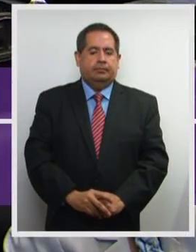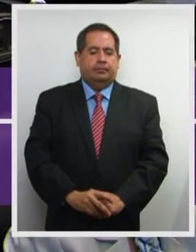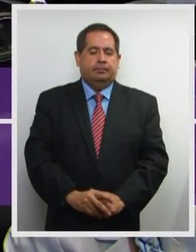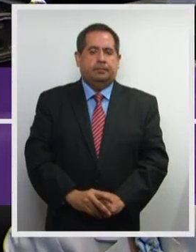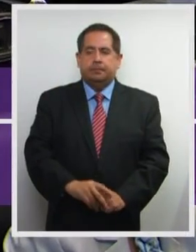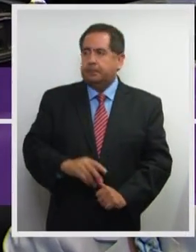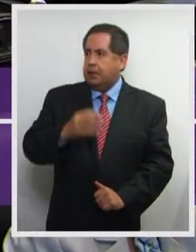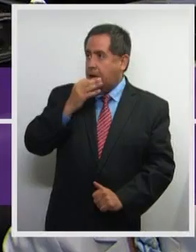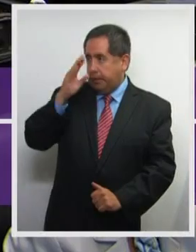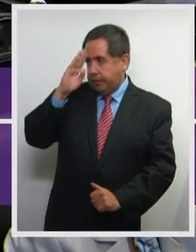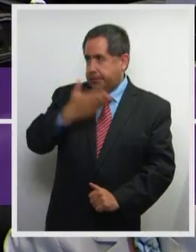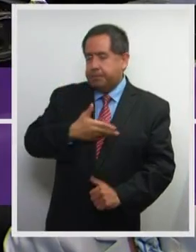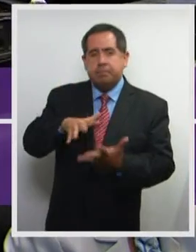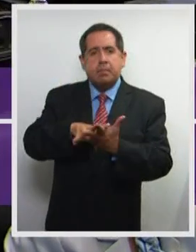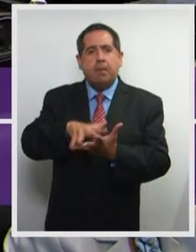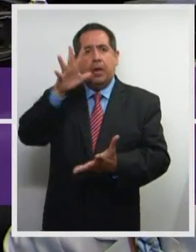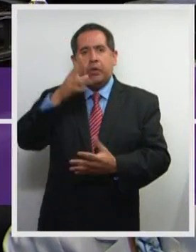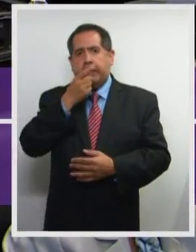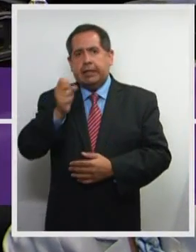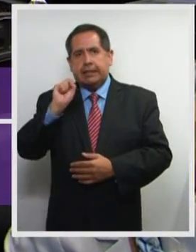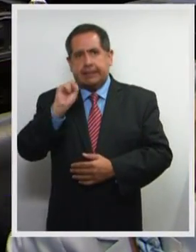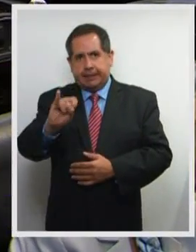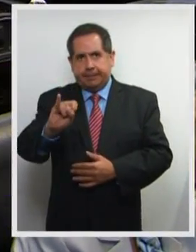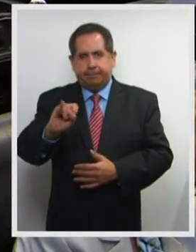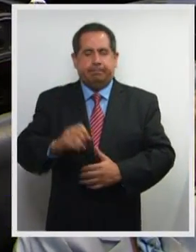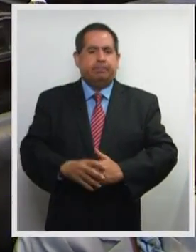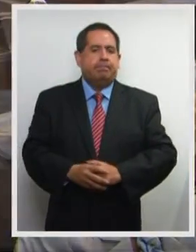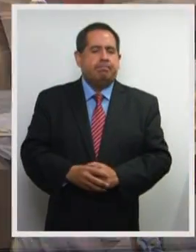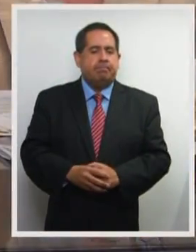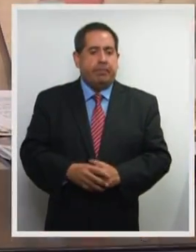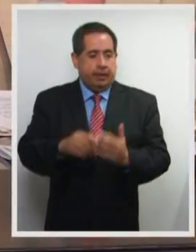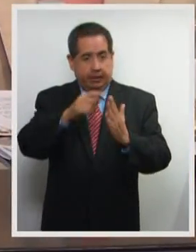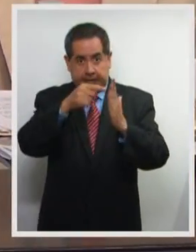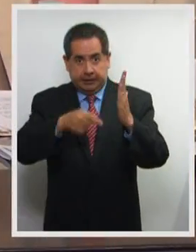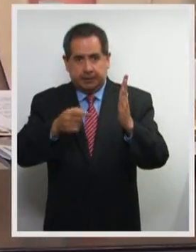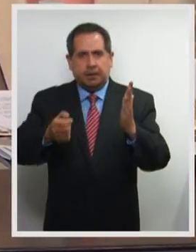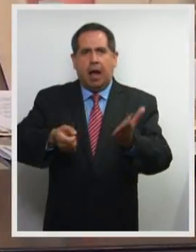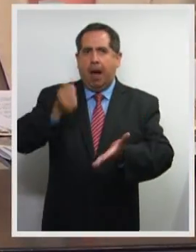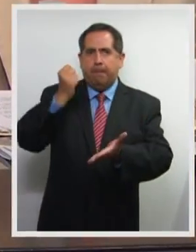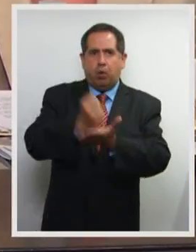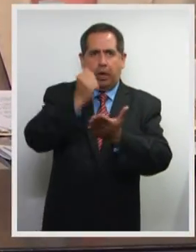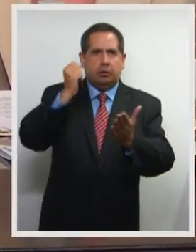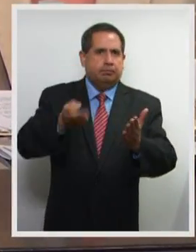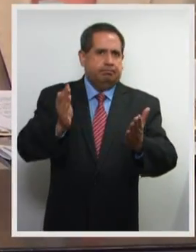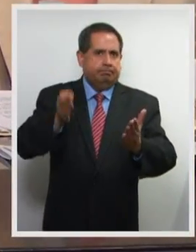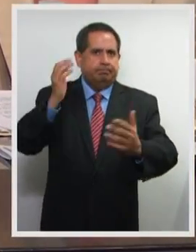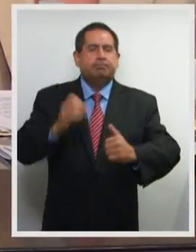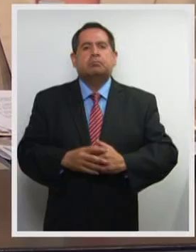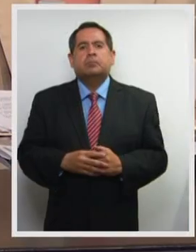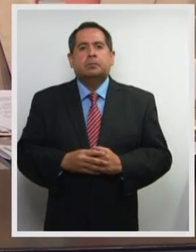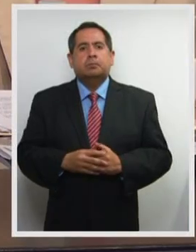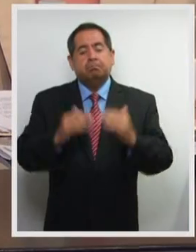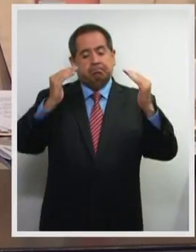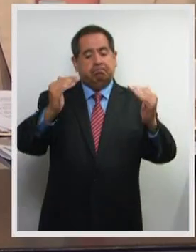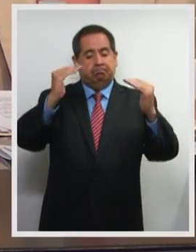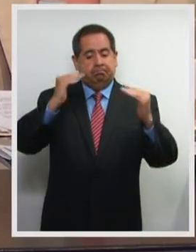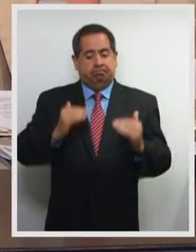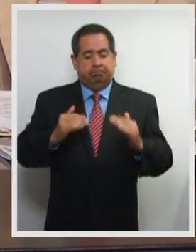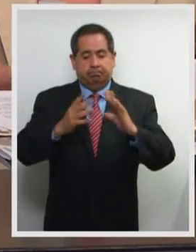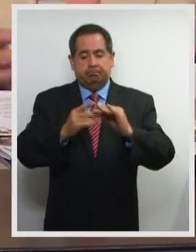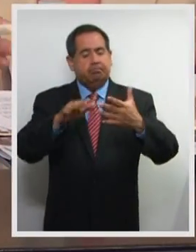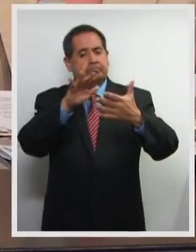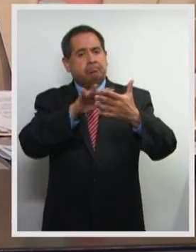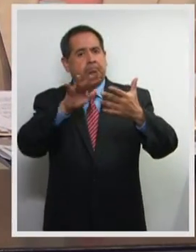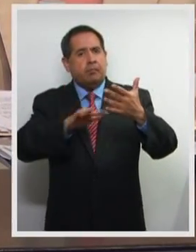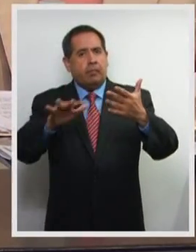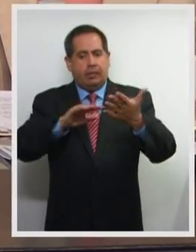Señor presidente, mayoría por la afirmativa. Se aprueba el orden del día. El siguiente punto del orden del día es la lectura